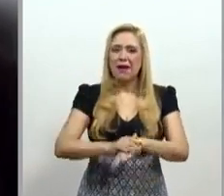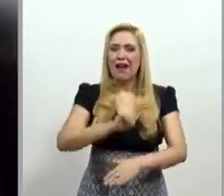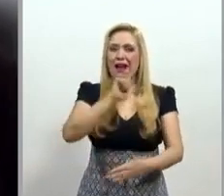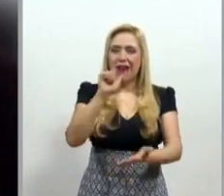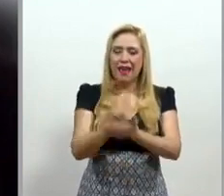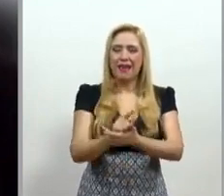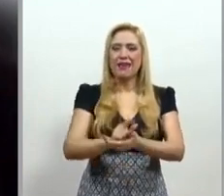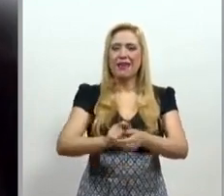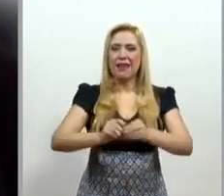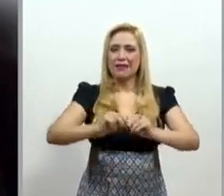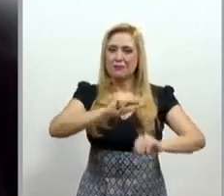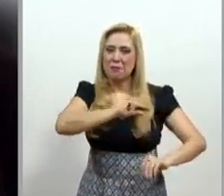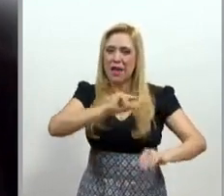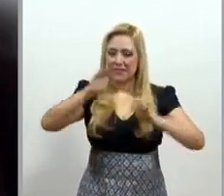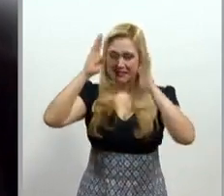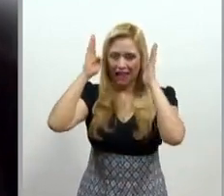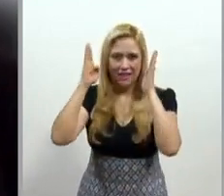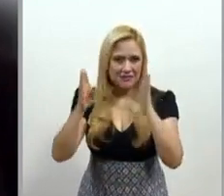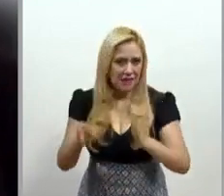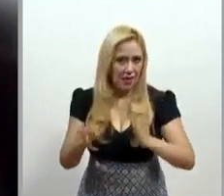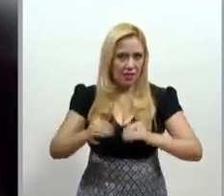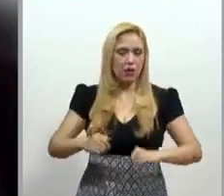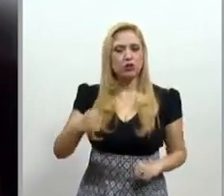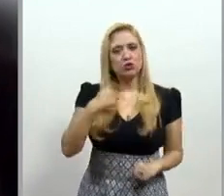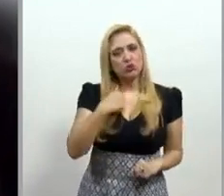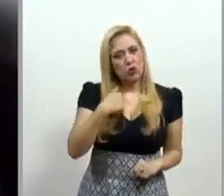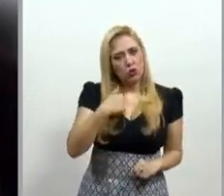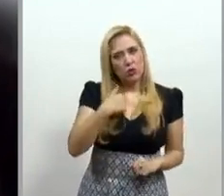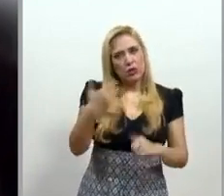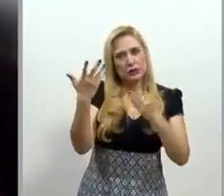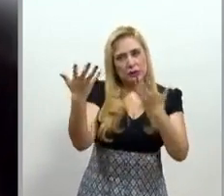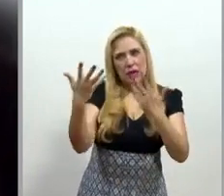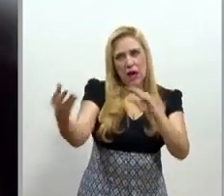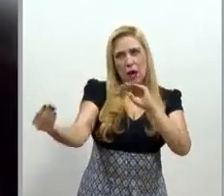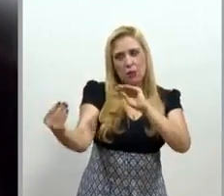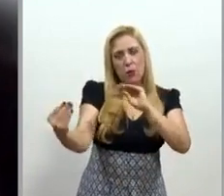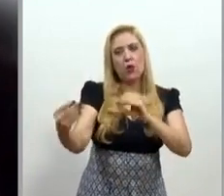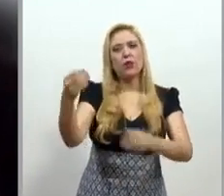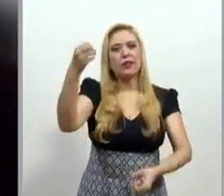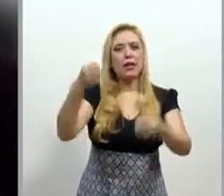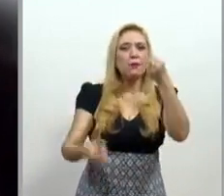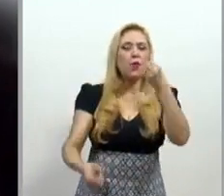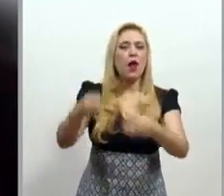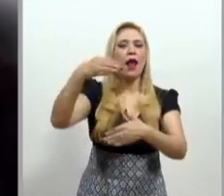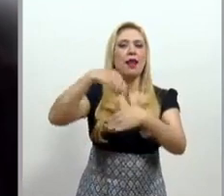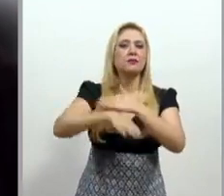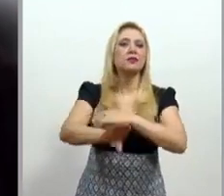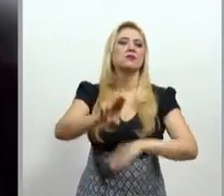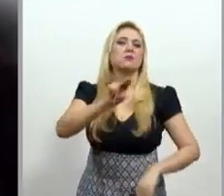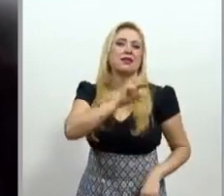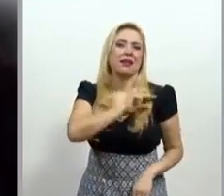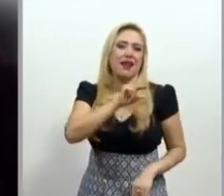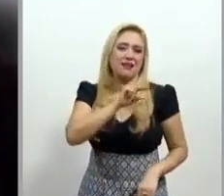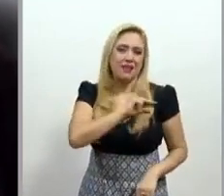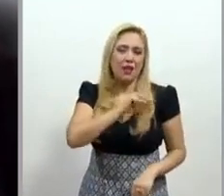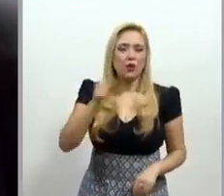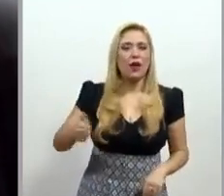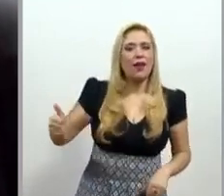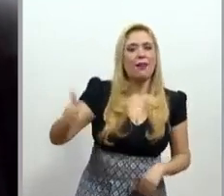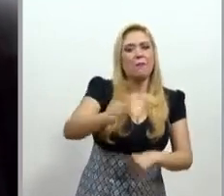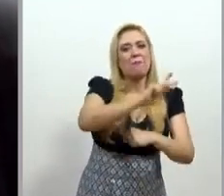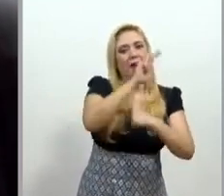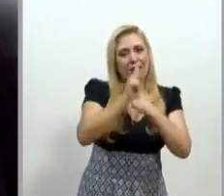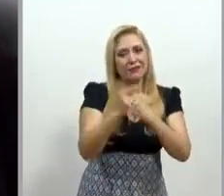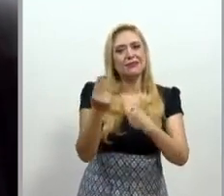ambiental especializada. Yo abogo por la creación de tribunales ambientales especializados en nuestros países y